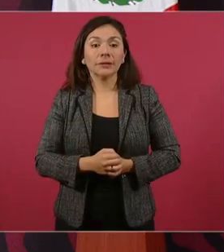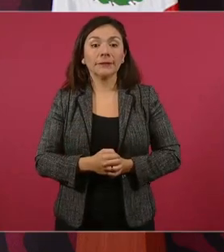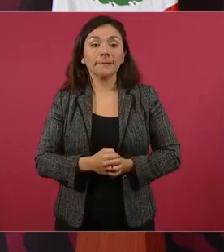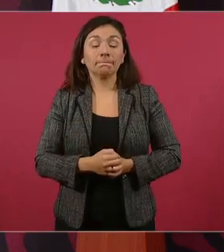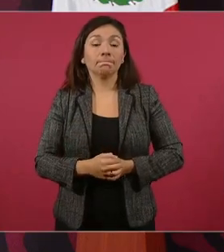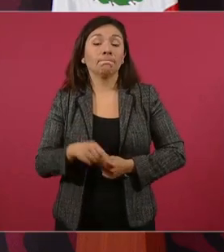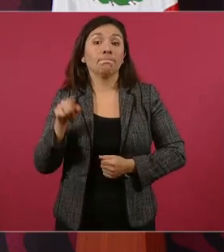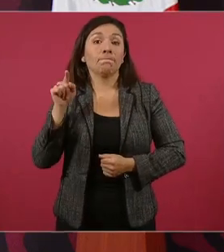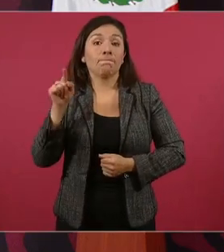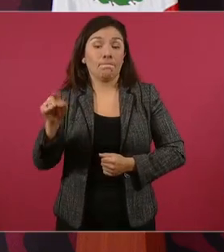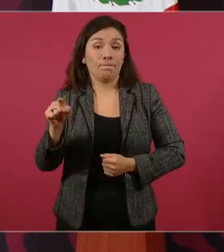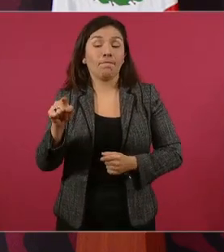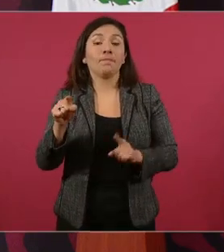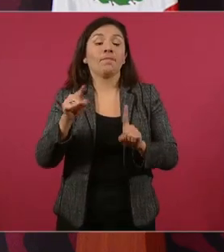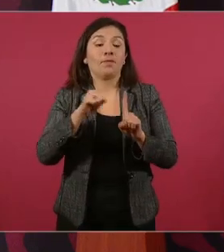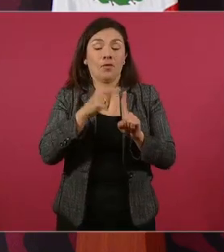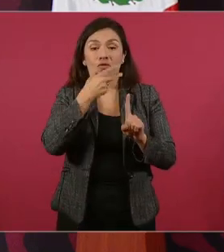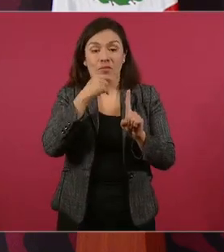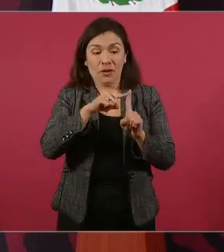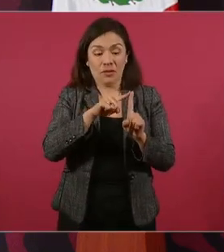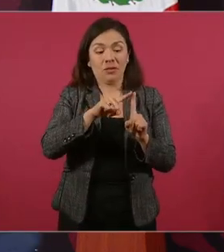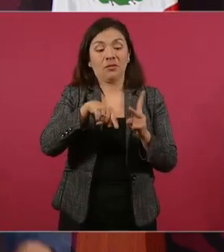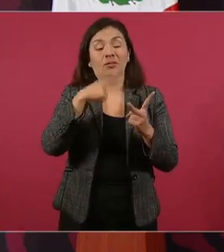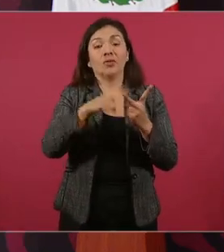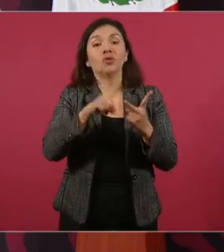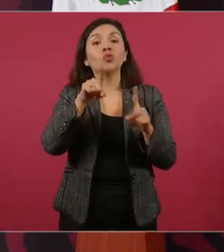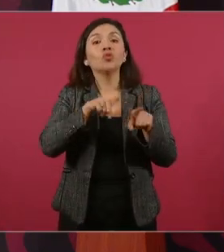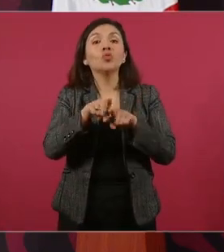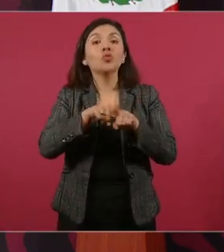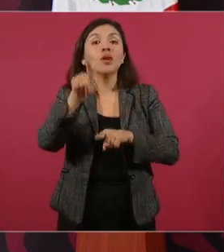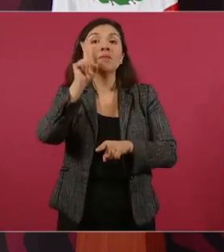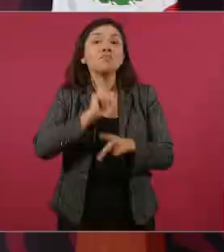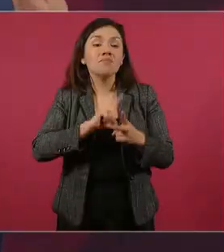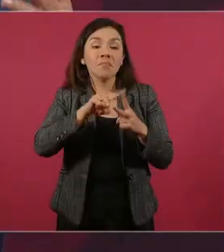Él, su hermana, fueron